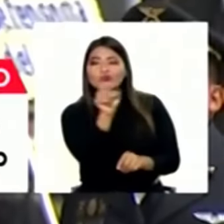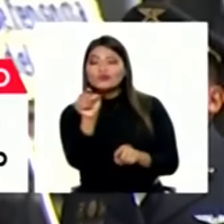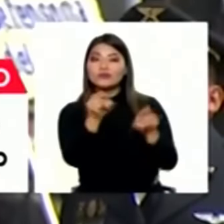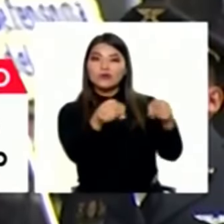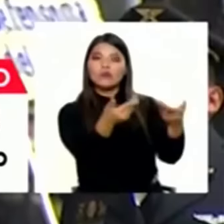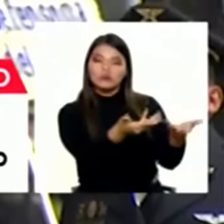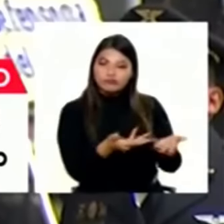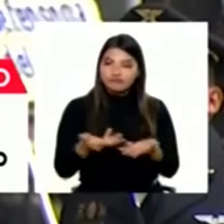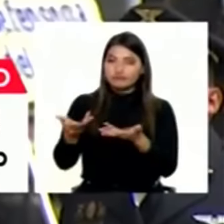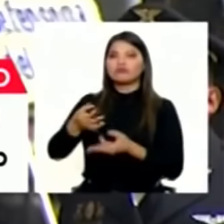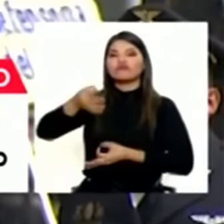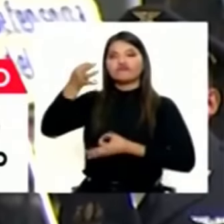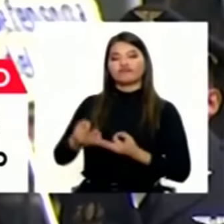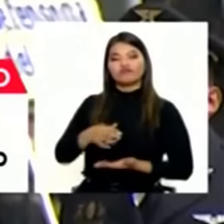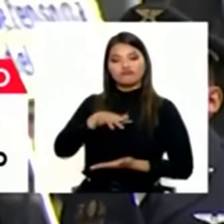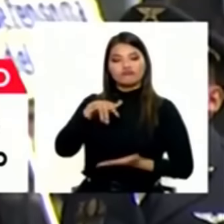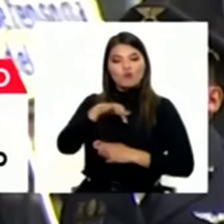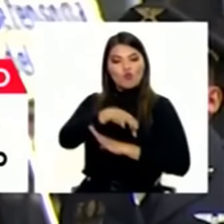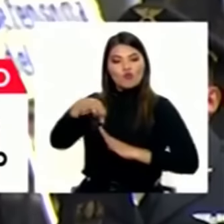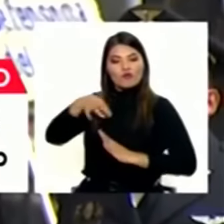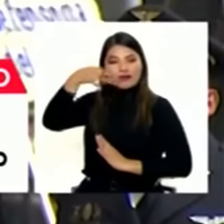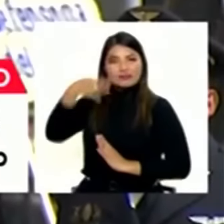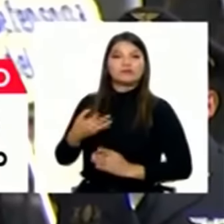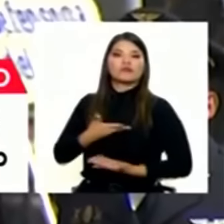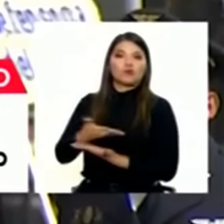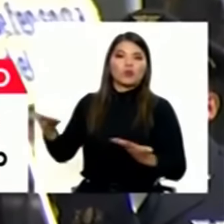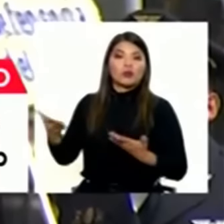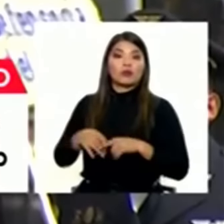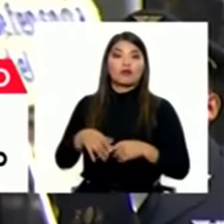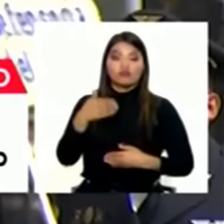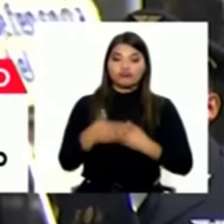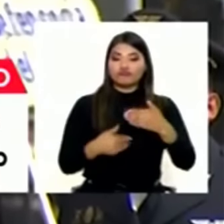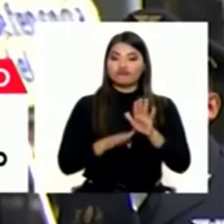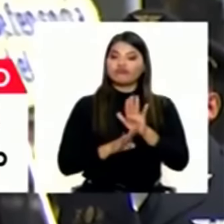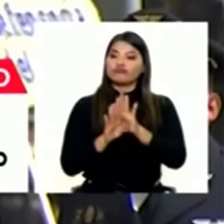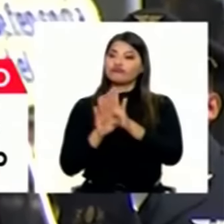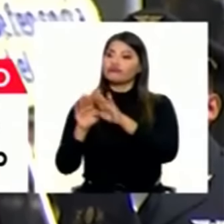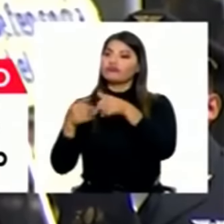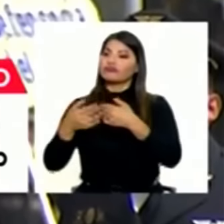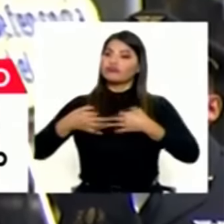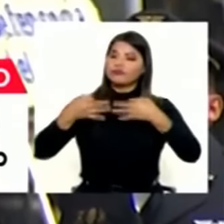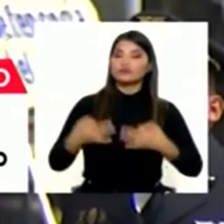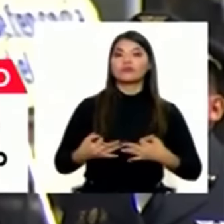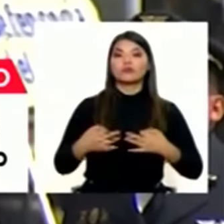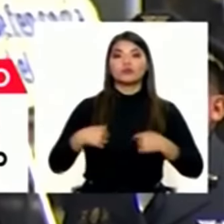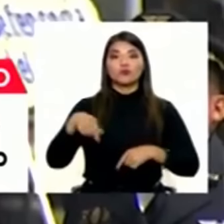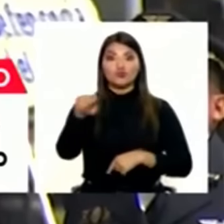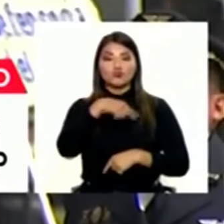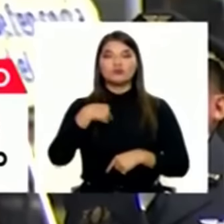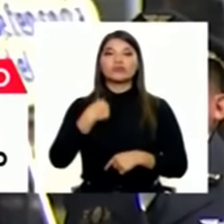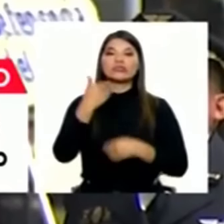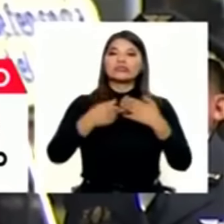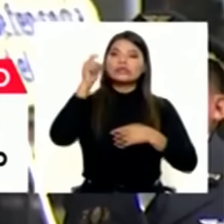una excelente profesión y ser profesionales y buscar